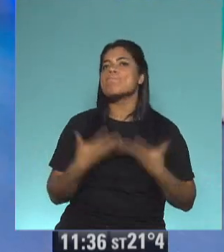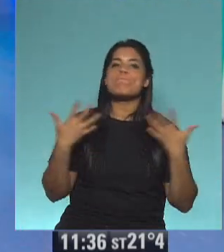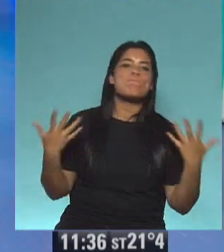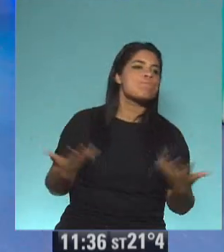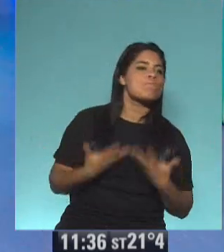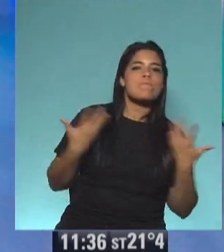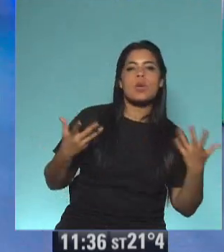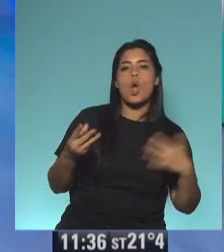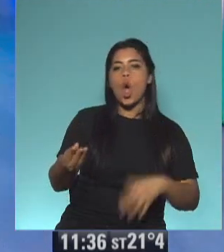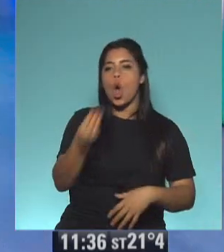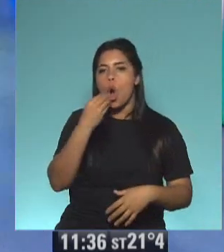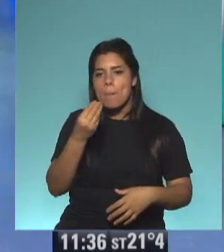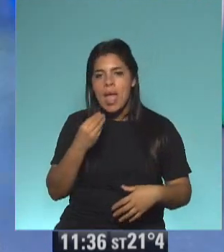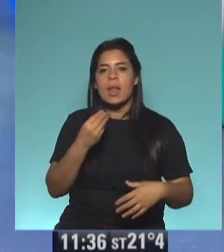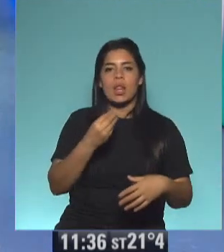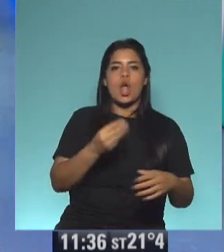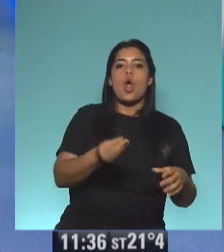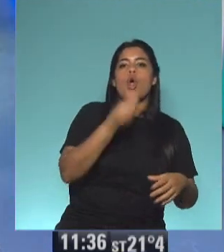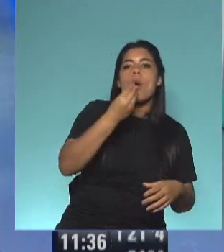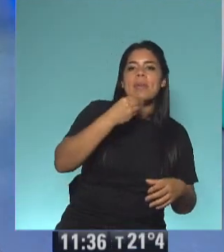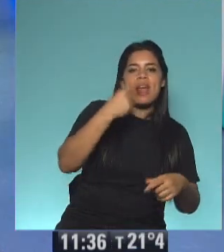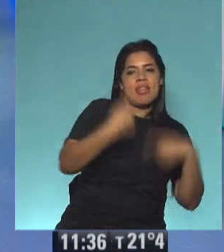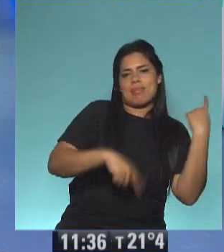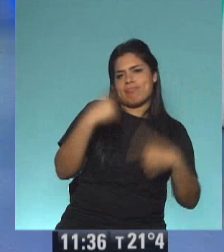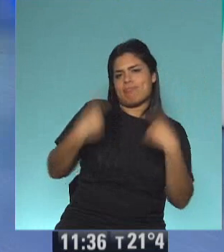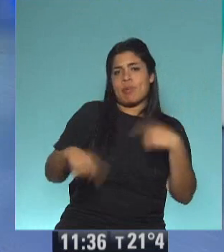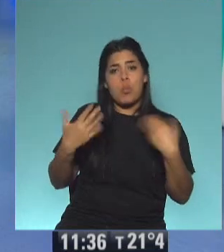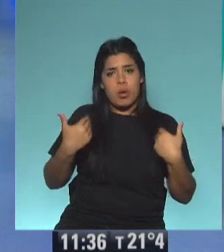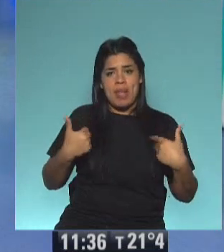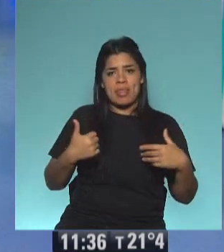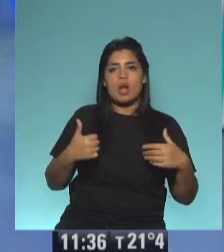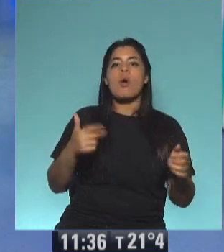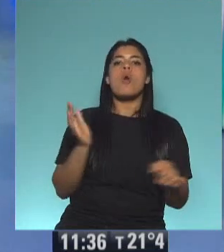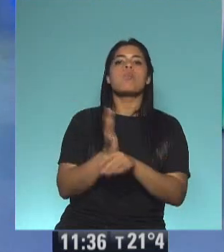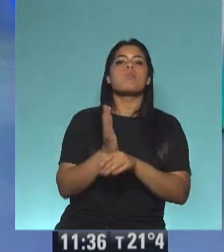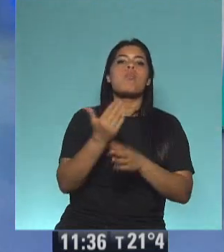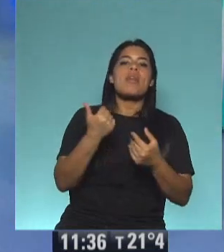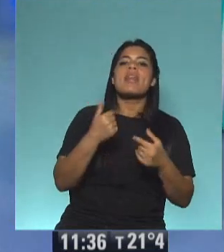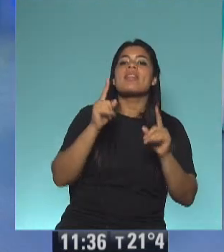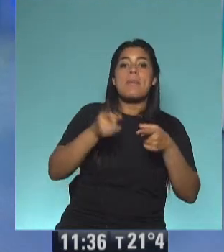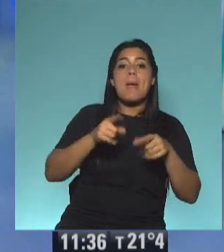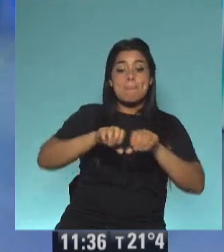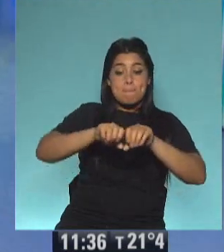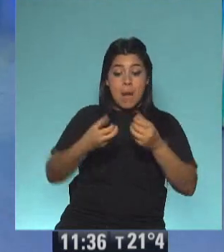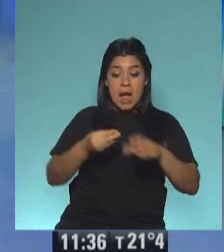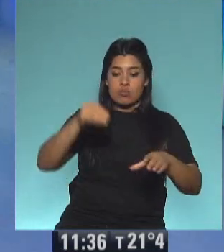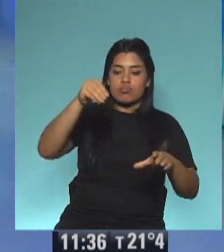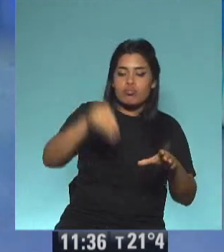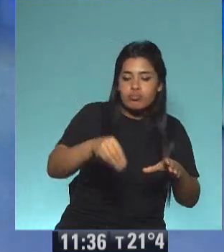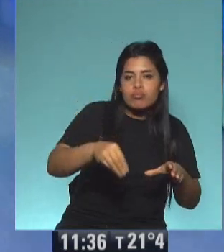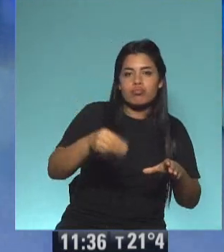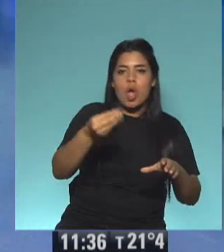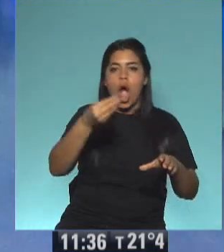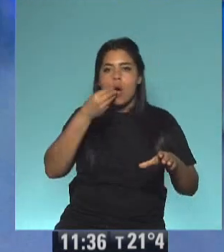para comerlo en muchas comidas distintas. Como para acompañarlo con pan. Como que lo puedo